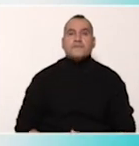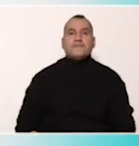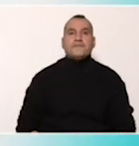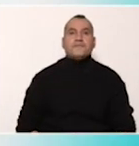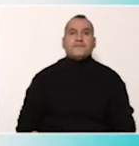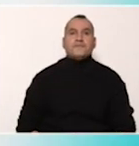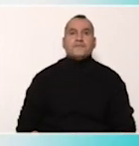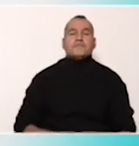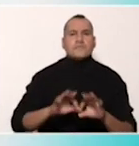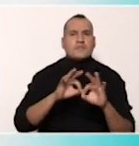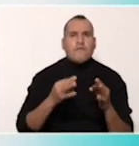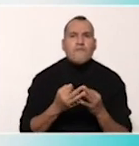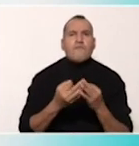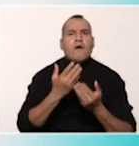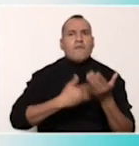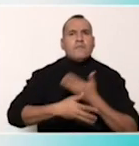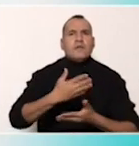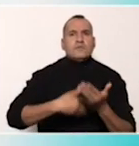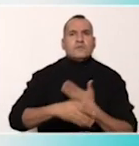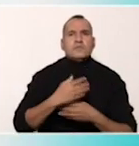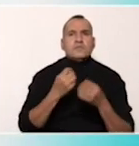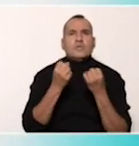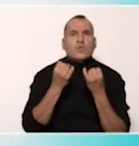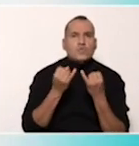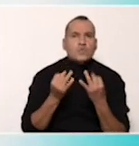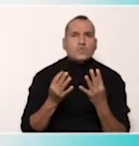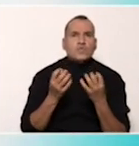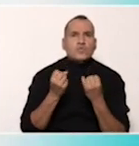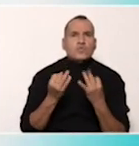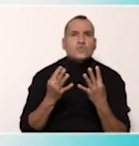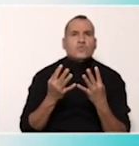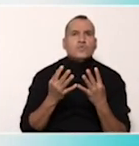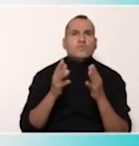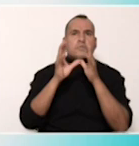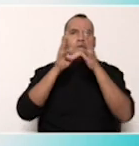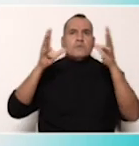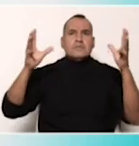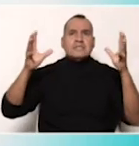Para cuarto año las actividades serían las siguientes.